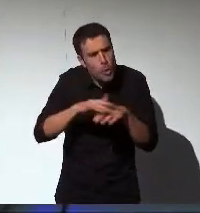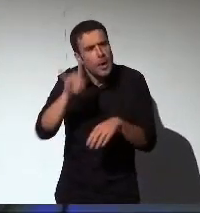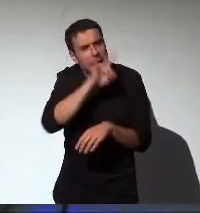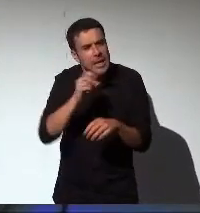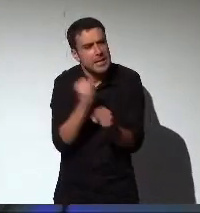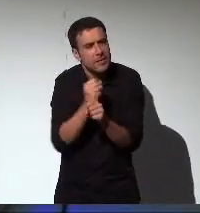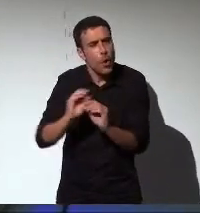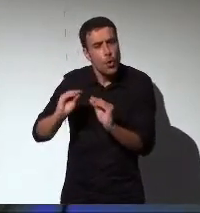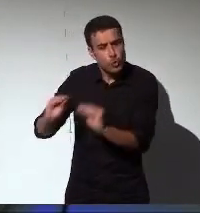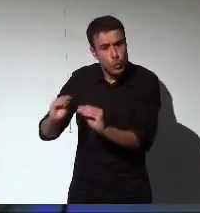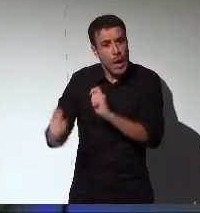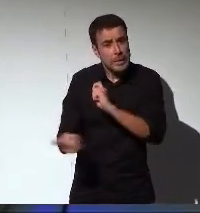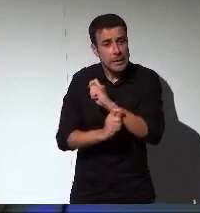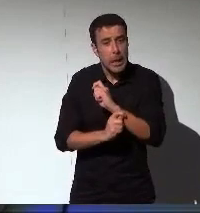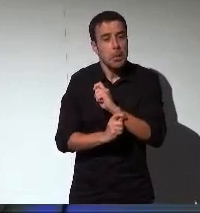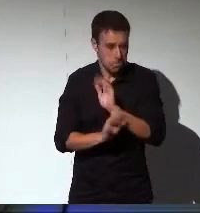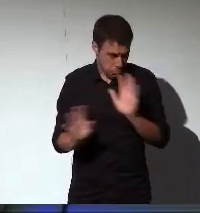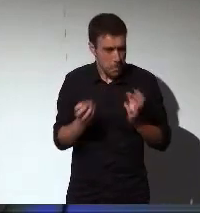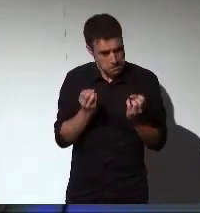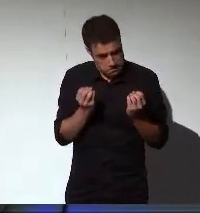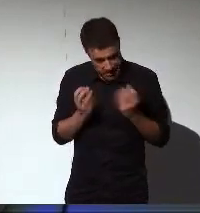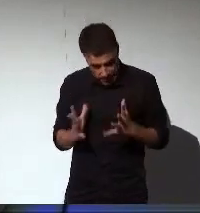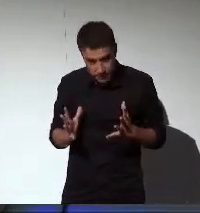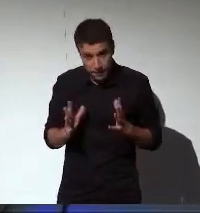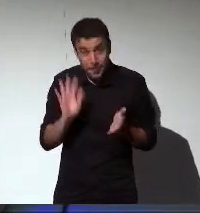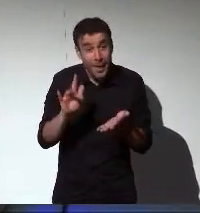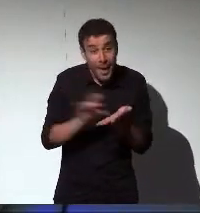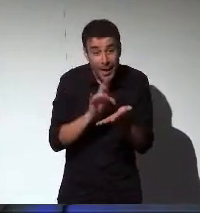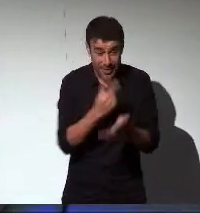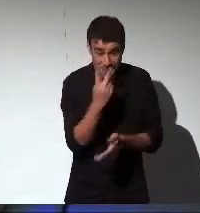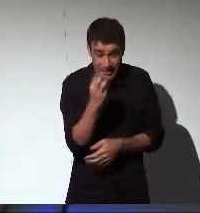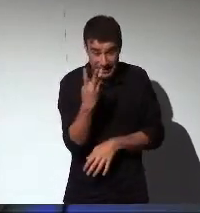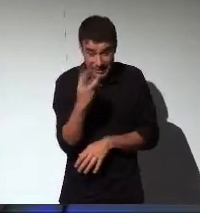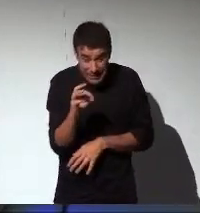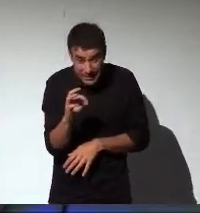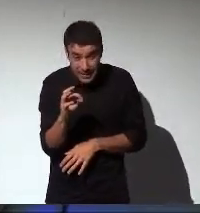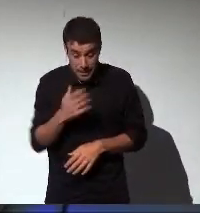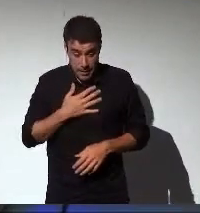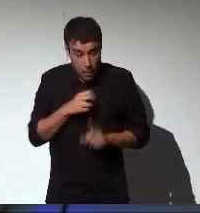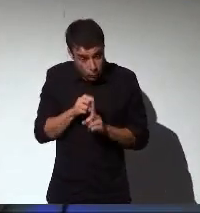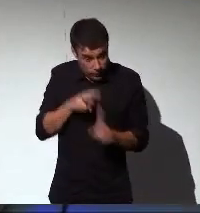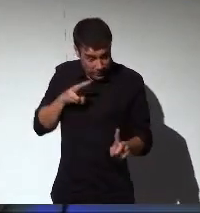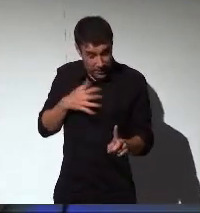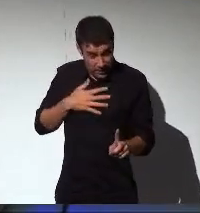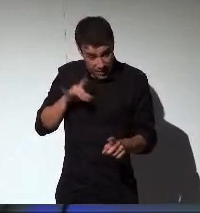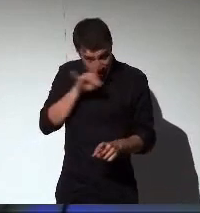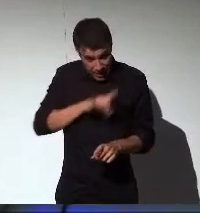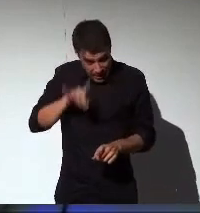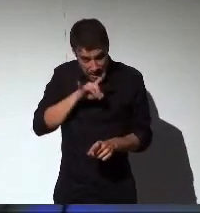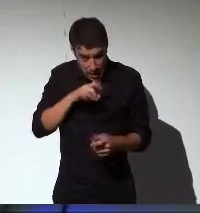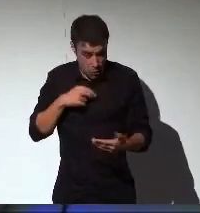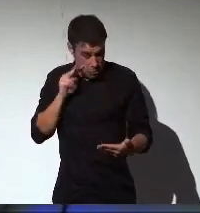en esta estrategia. La Agenda 2030, desde mi punto de vista de Canarias, a mí